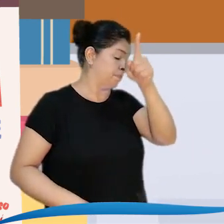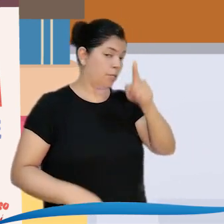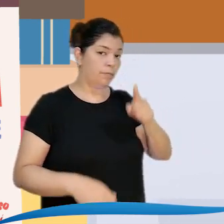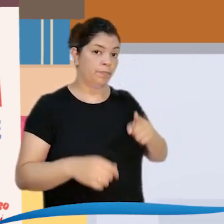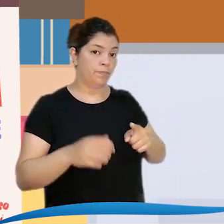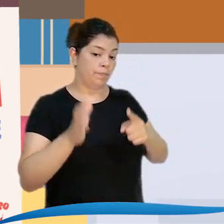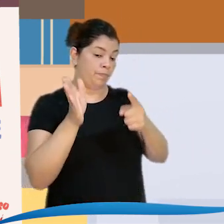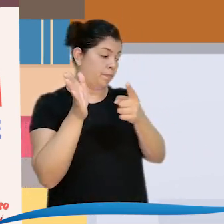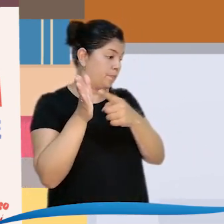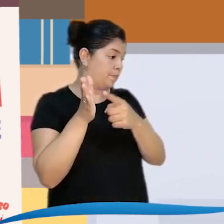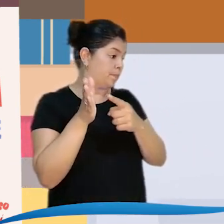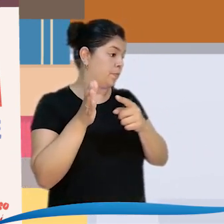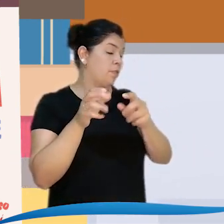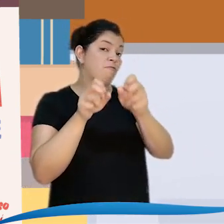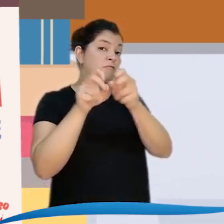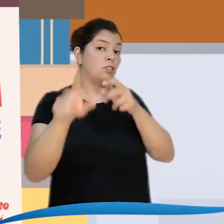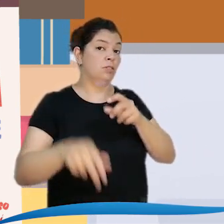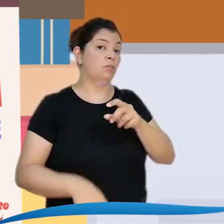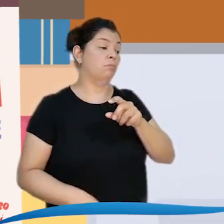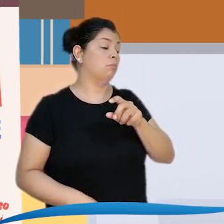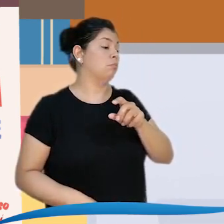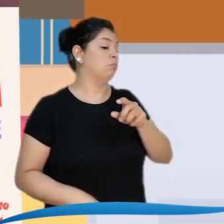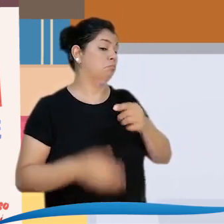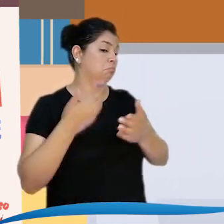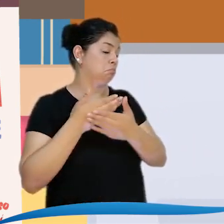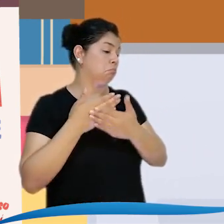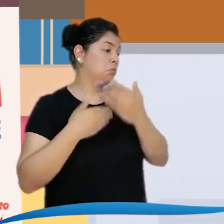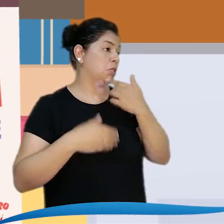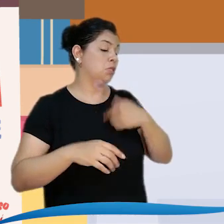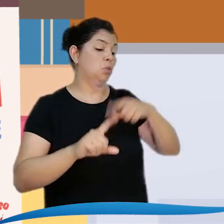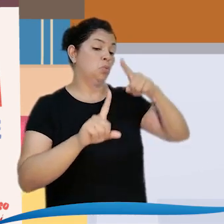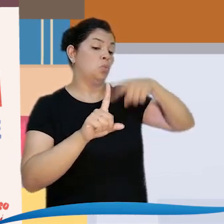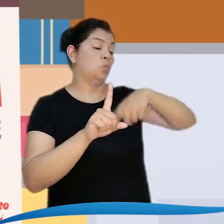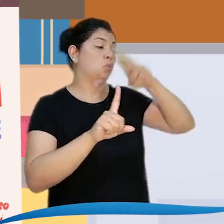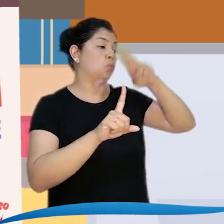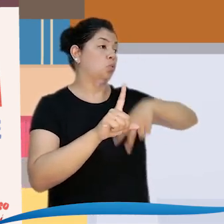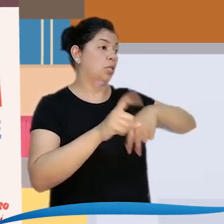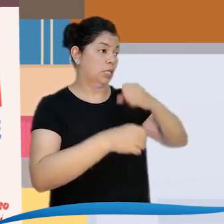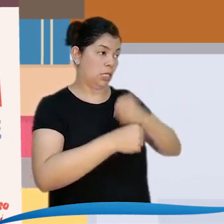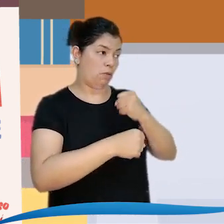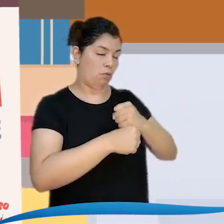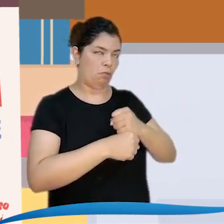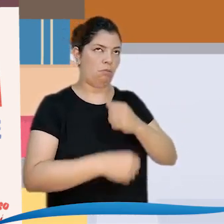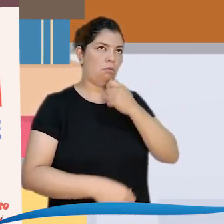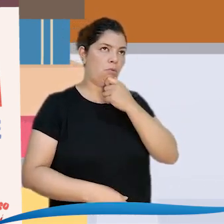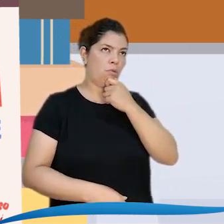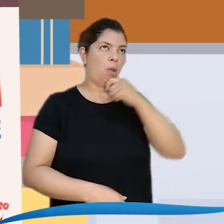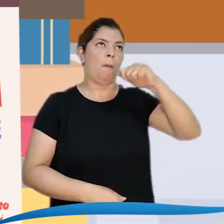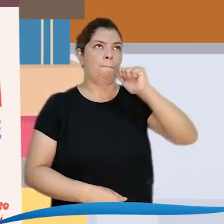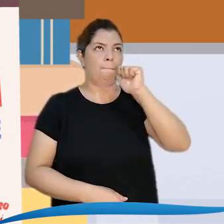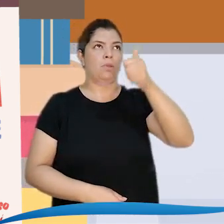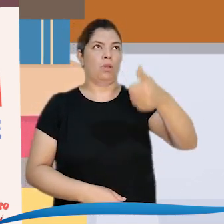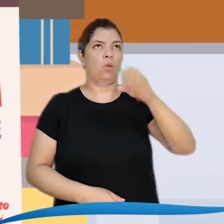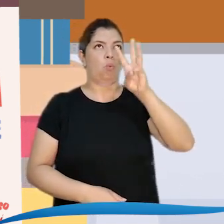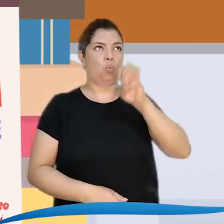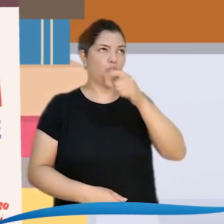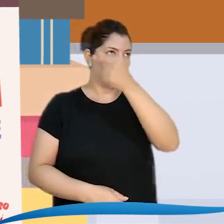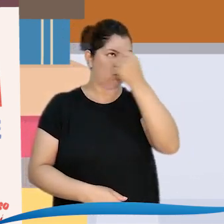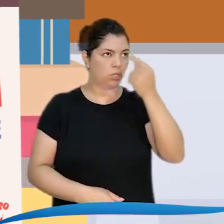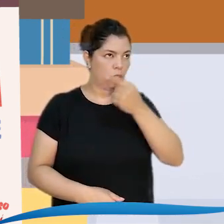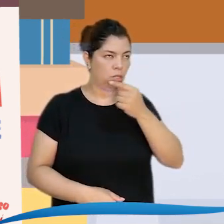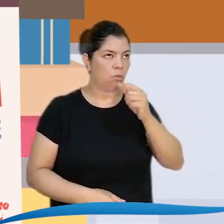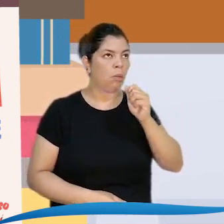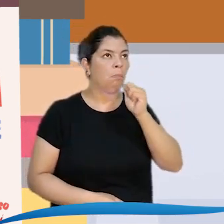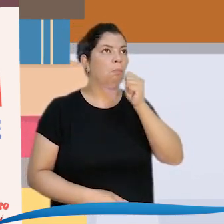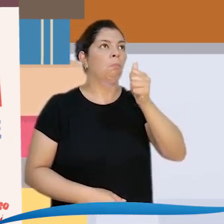del 2022. Yo tengo en mis apuntes que este proceso se debe dar en por lo menos 2 días hábiles, o sea, entre